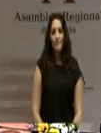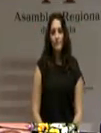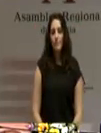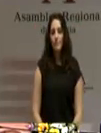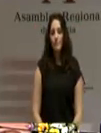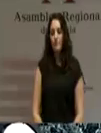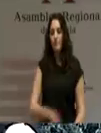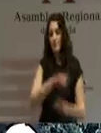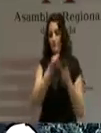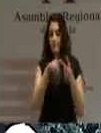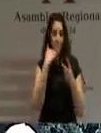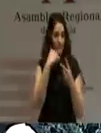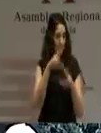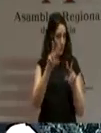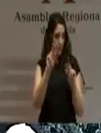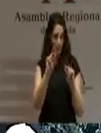Y